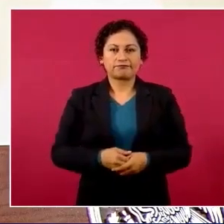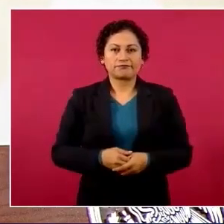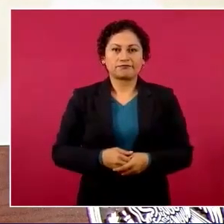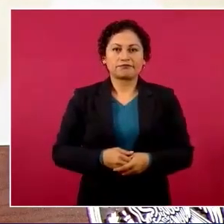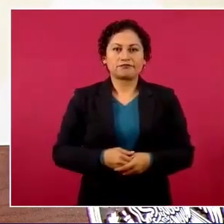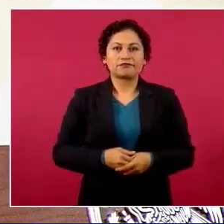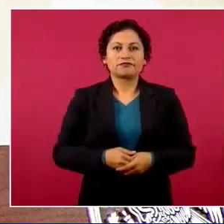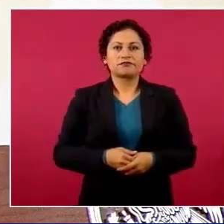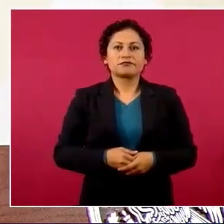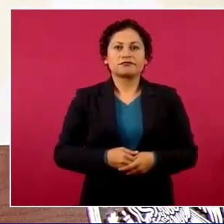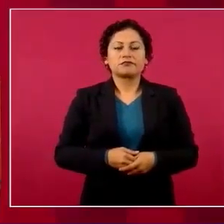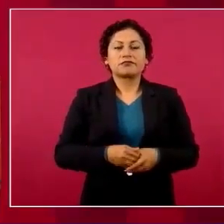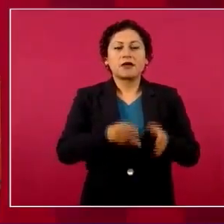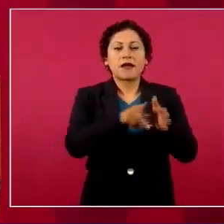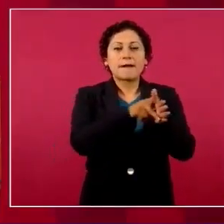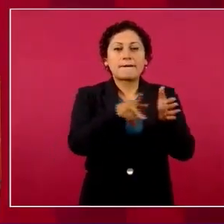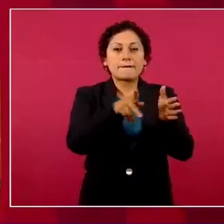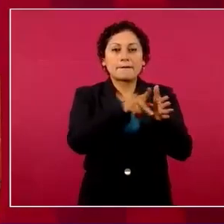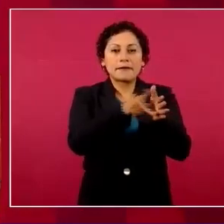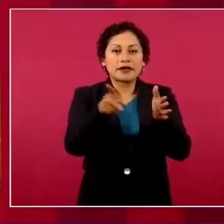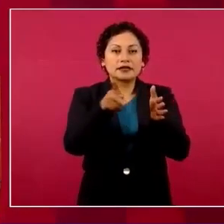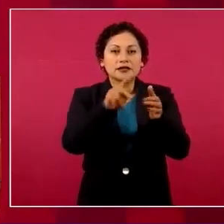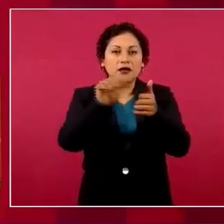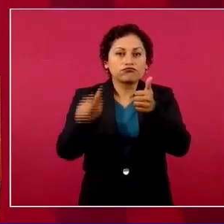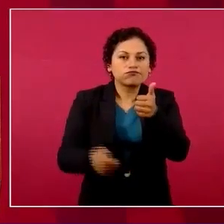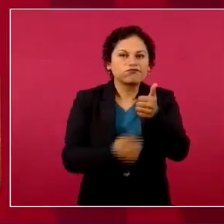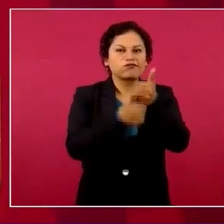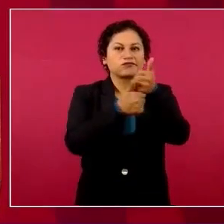prensa subvencionada,